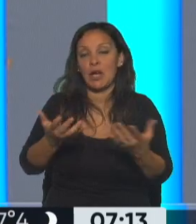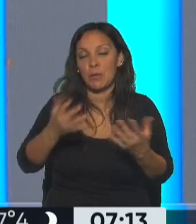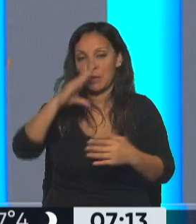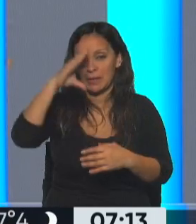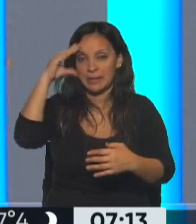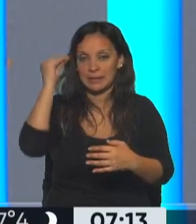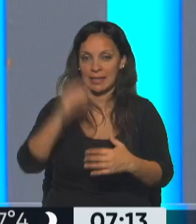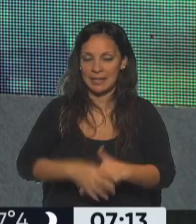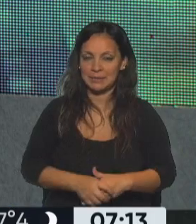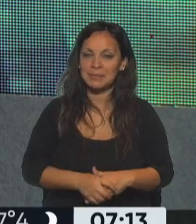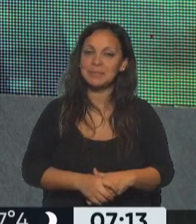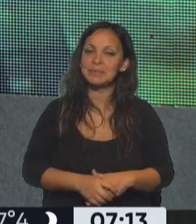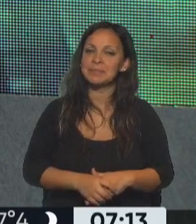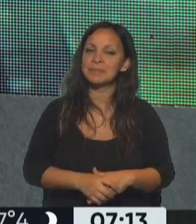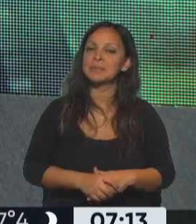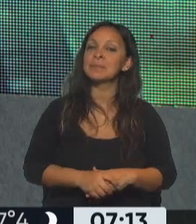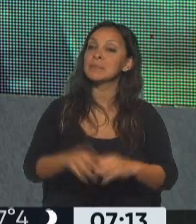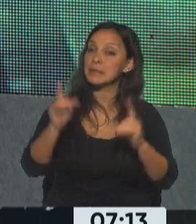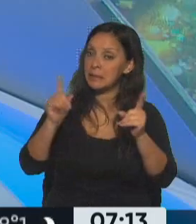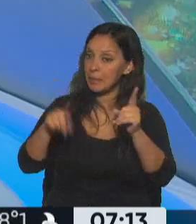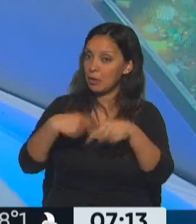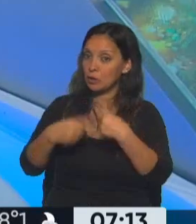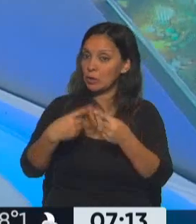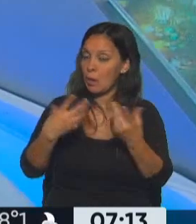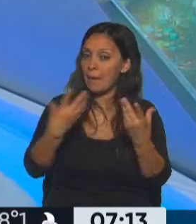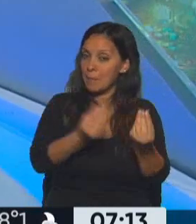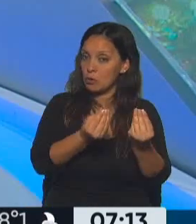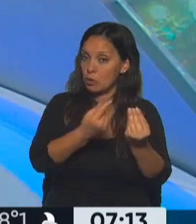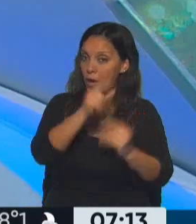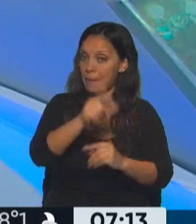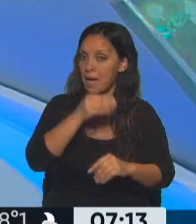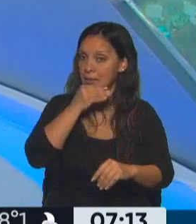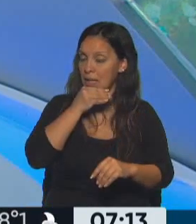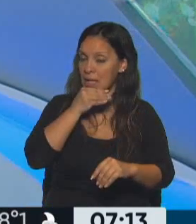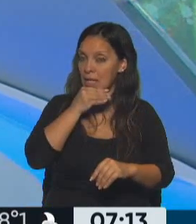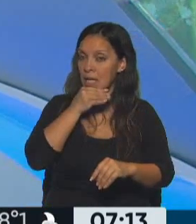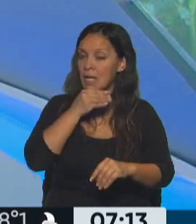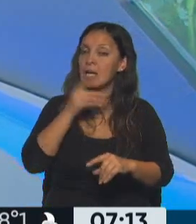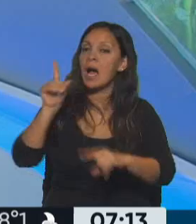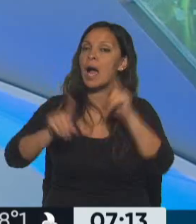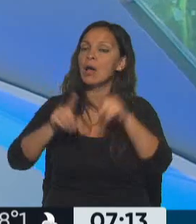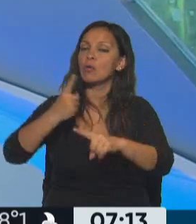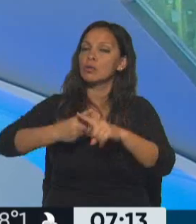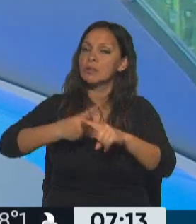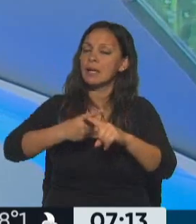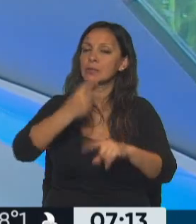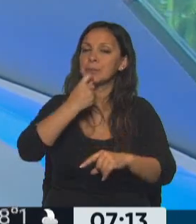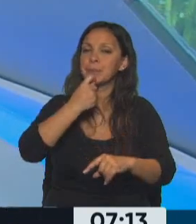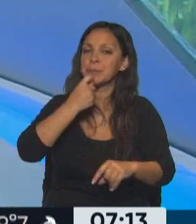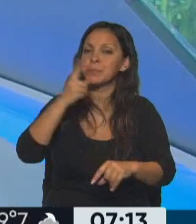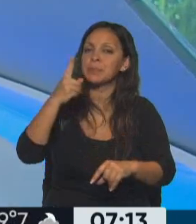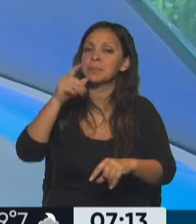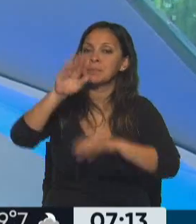la vicepresidenta de la Nación. Vero, y continúan los respaldos a Massa, ¿no? Durante las últimas horas hubo varios actos, entre ellos, bueno, un acto que congregó